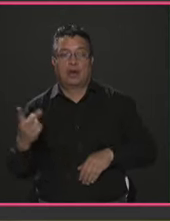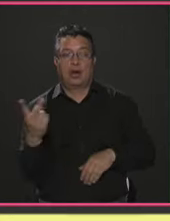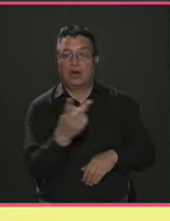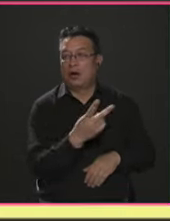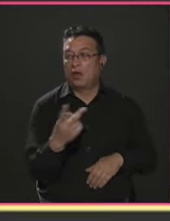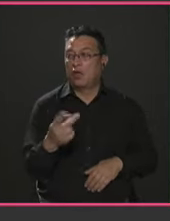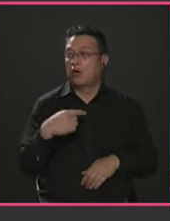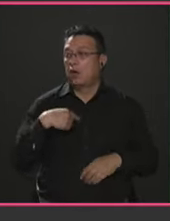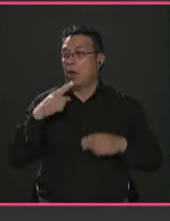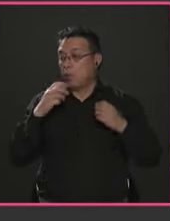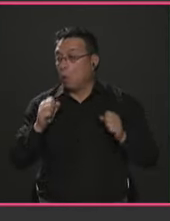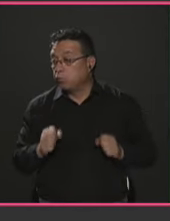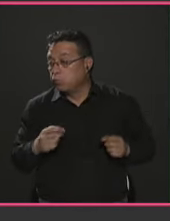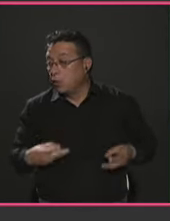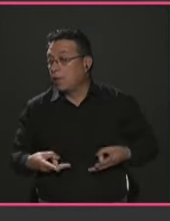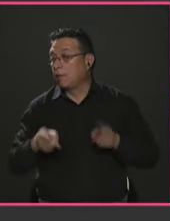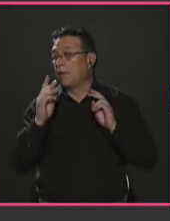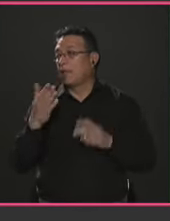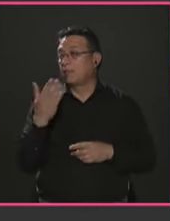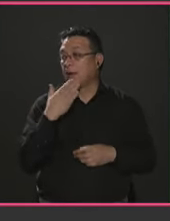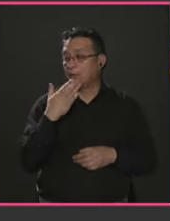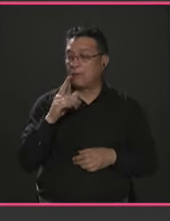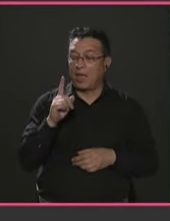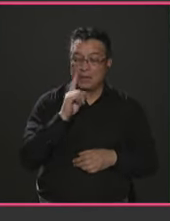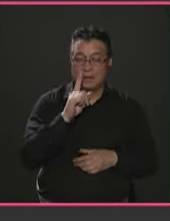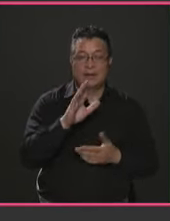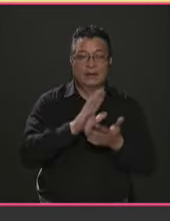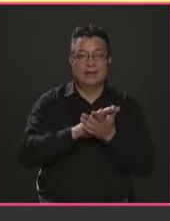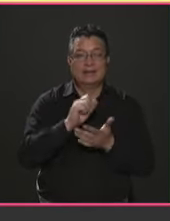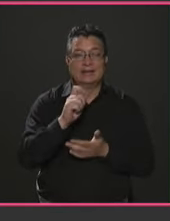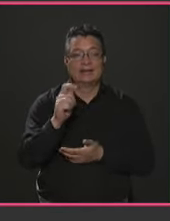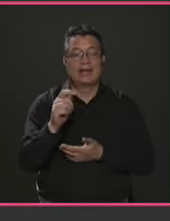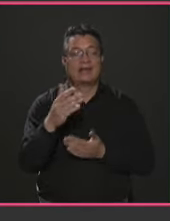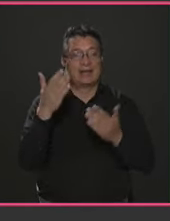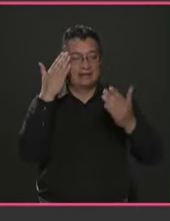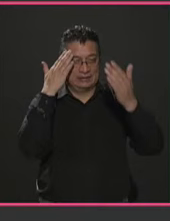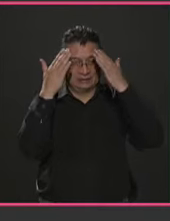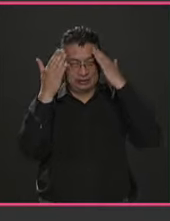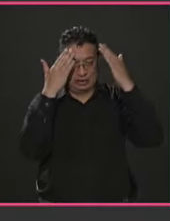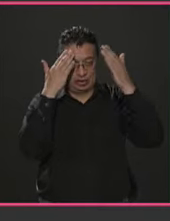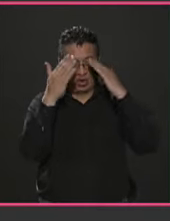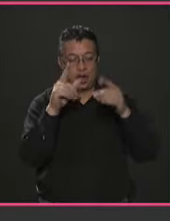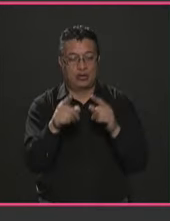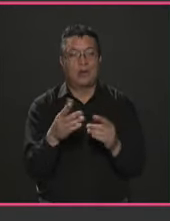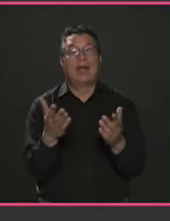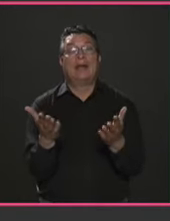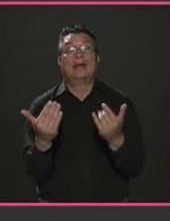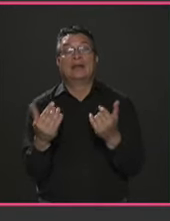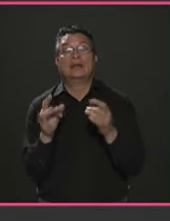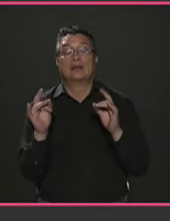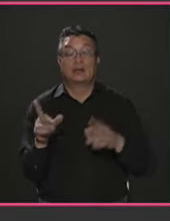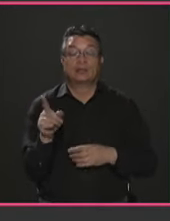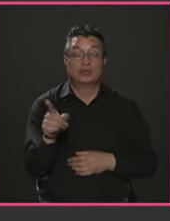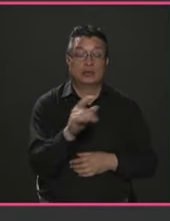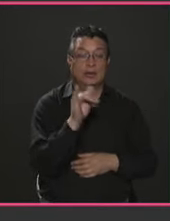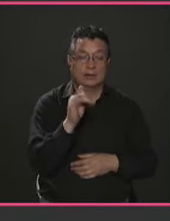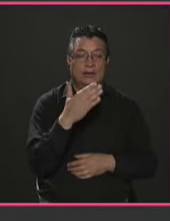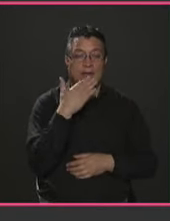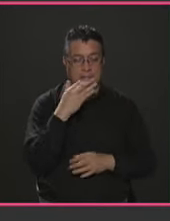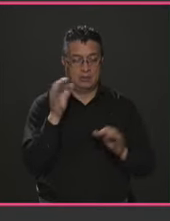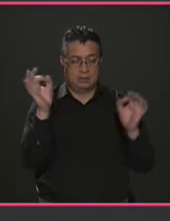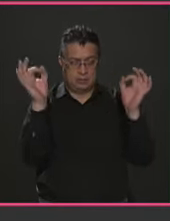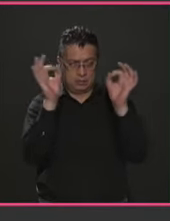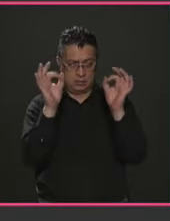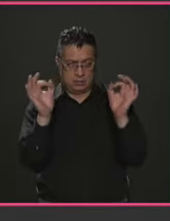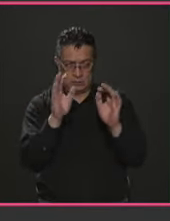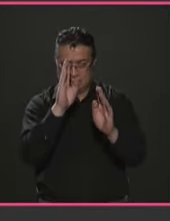tenemos la posibilidad entonces de que tengan el chat con un psic en la medida que lo requieran pero orientaciones también más